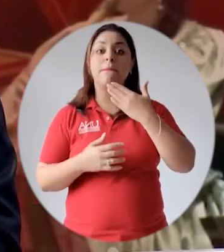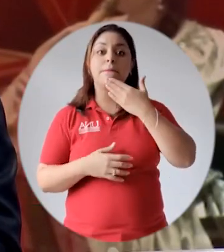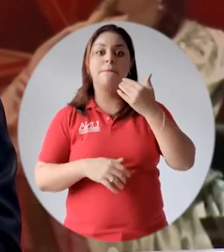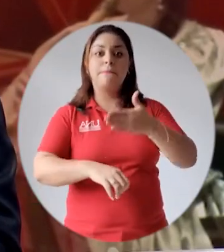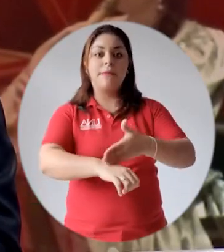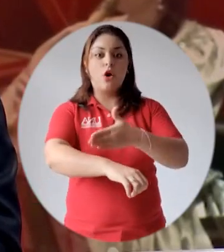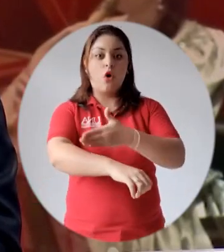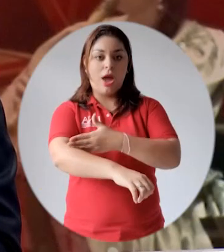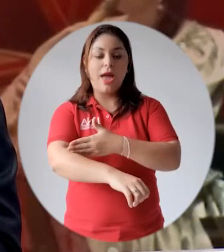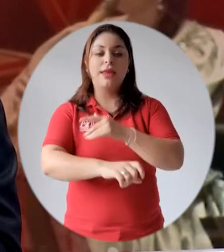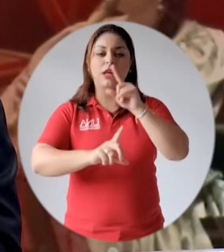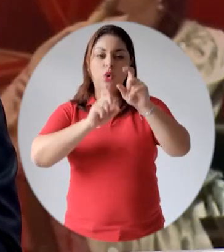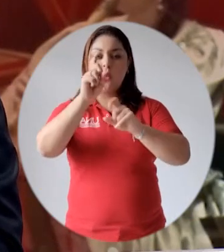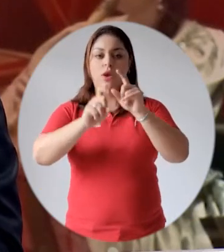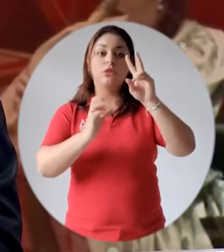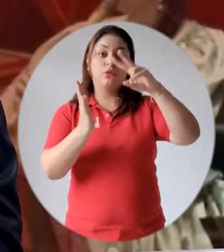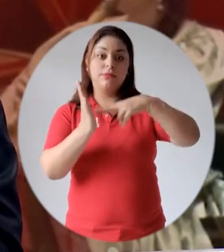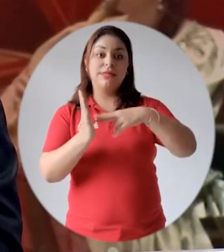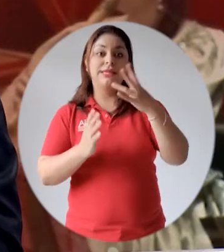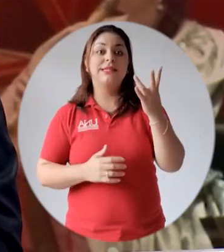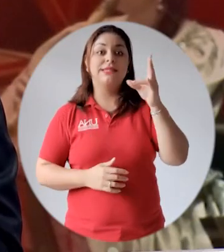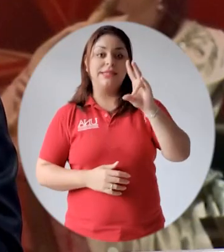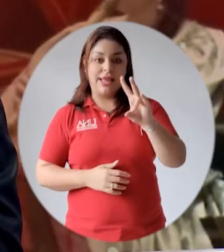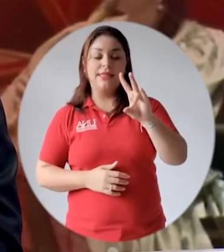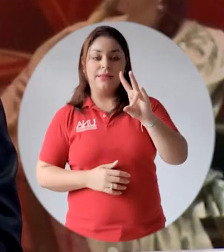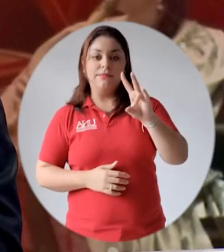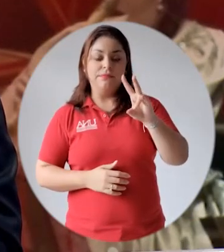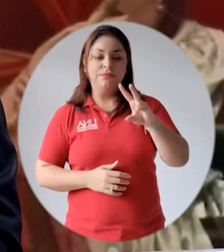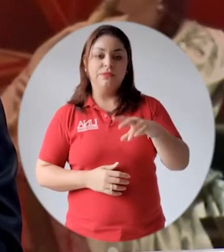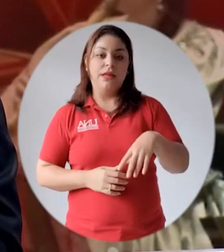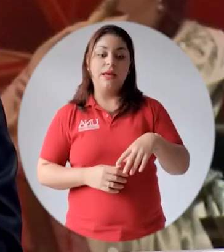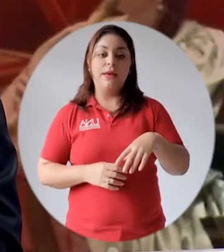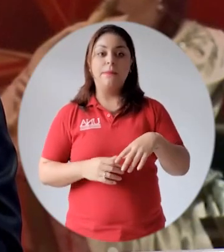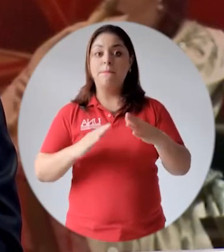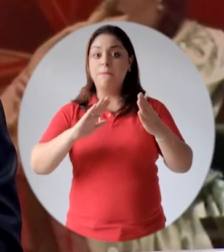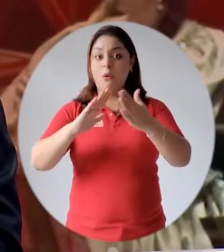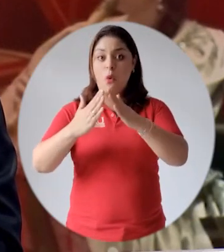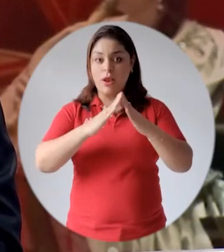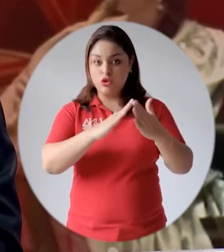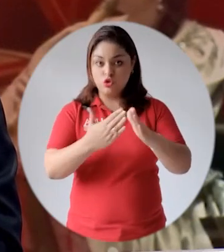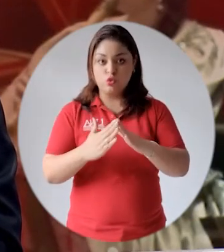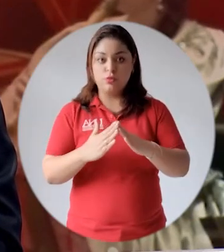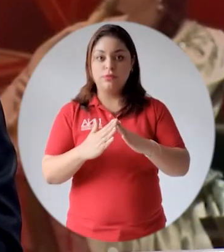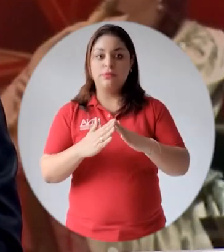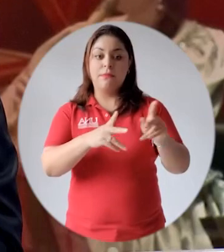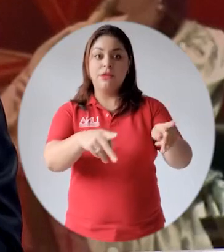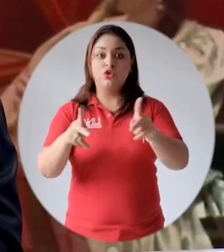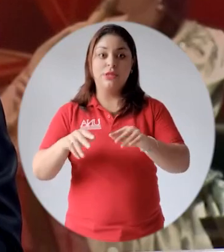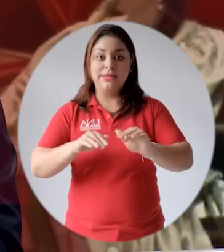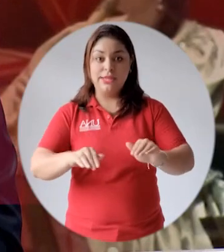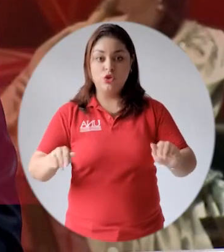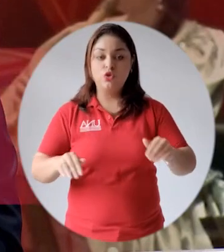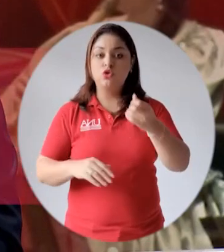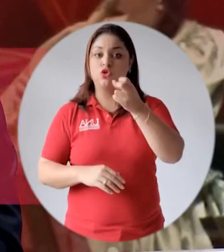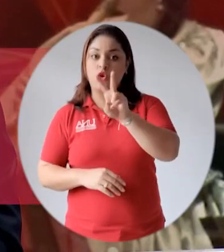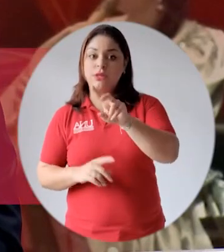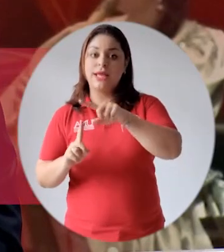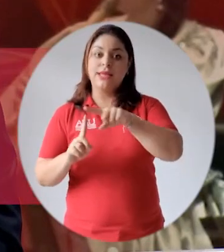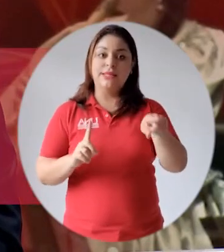aquellas relacionadas, como lo decía, con las actividades educativas, el tiempo libre y las necesidades personales. Todo este marco, ¿verdad?,